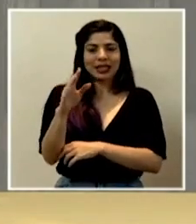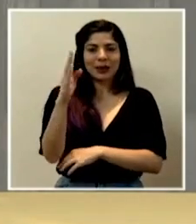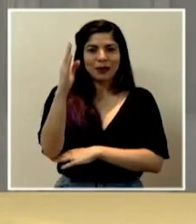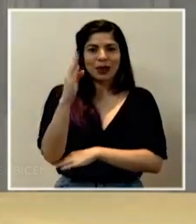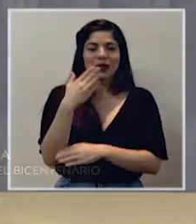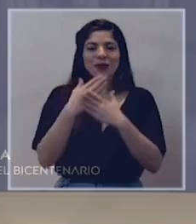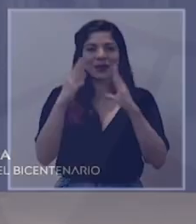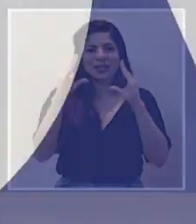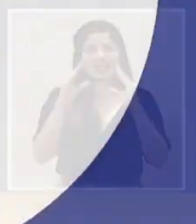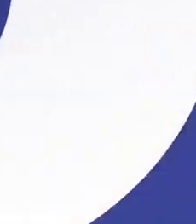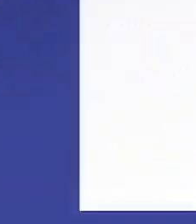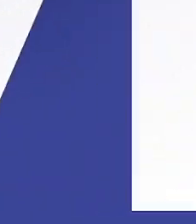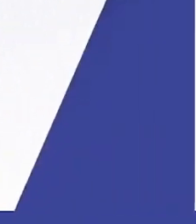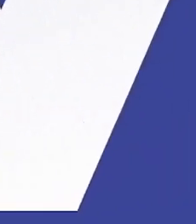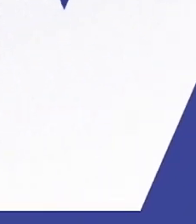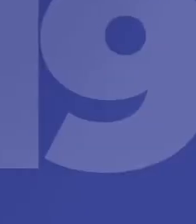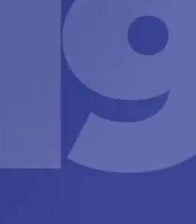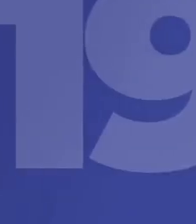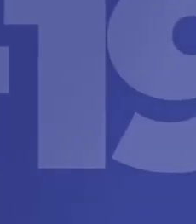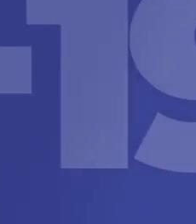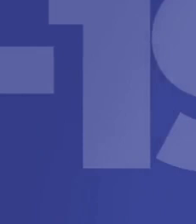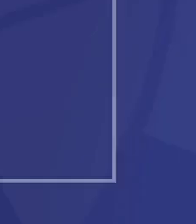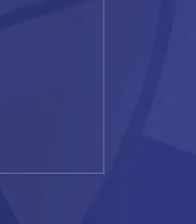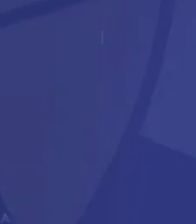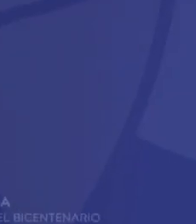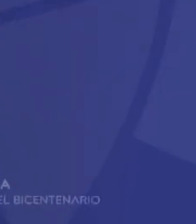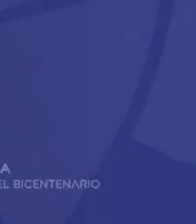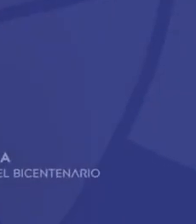Muy buenas tardes. Muy buenas